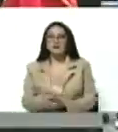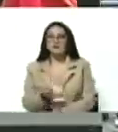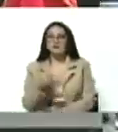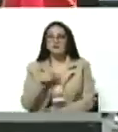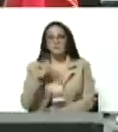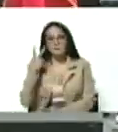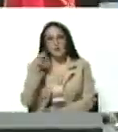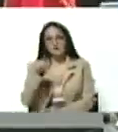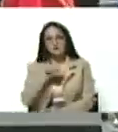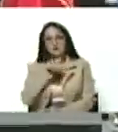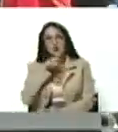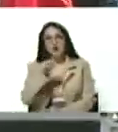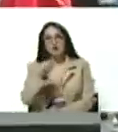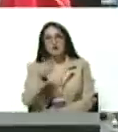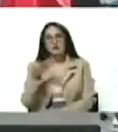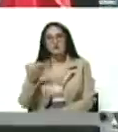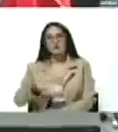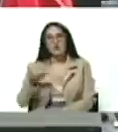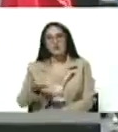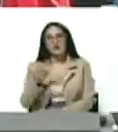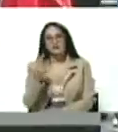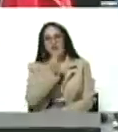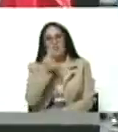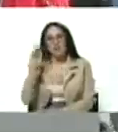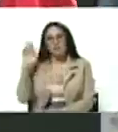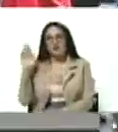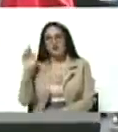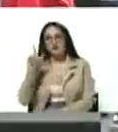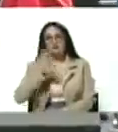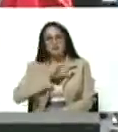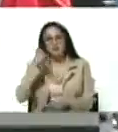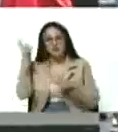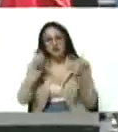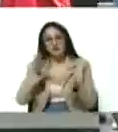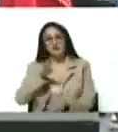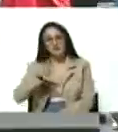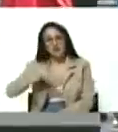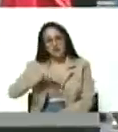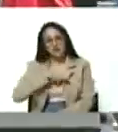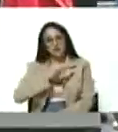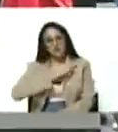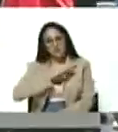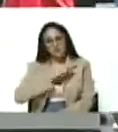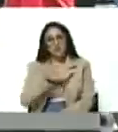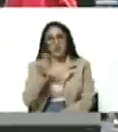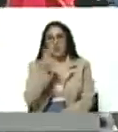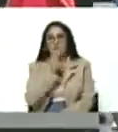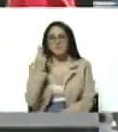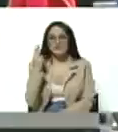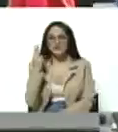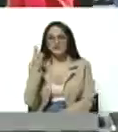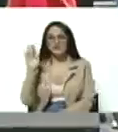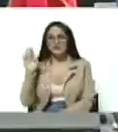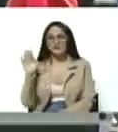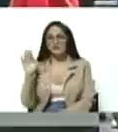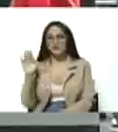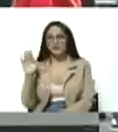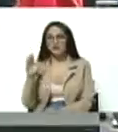yo de la importancia de este juramento. Y es el juramento de Chávez, nuestro juramento, que hizo él de todos